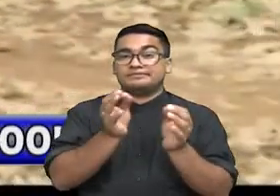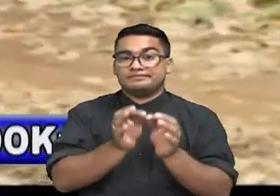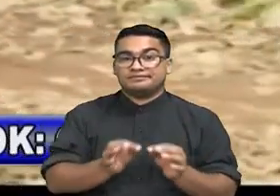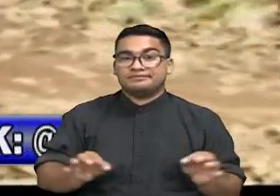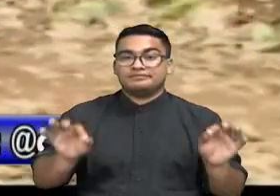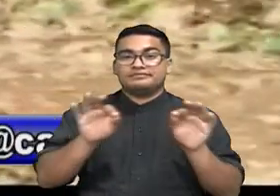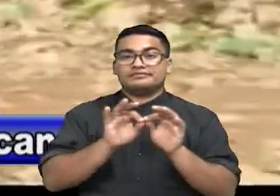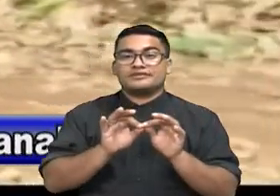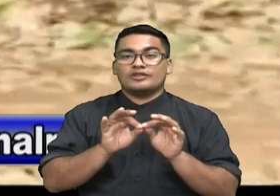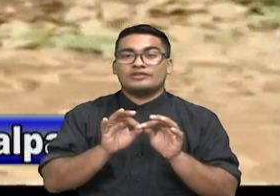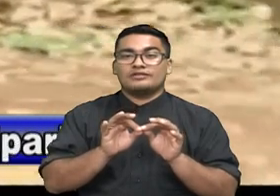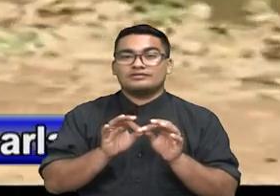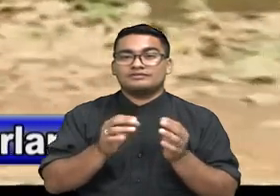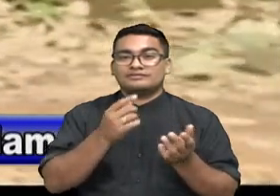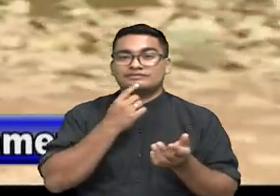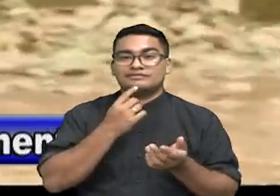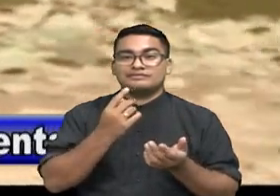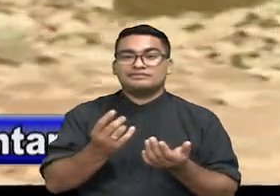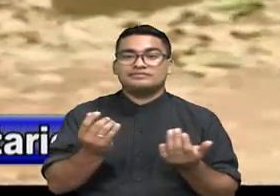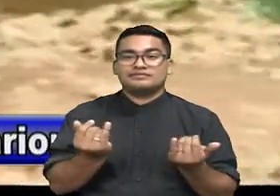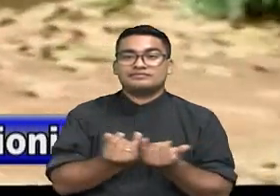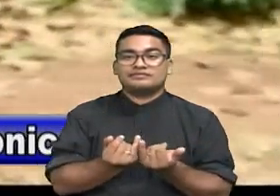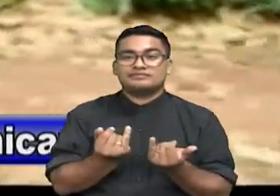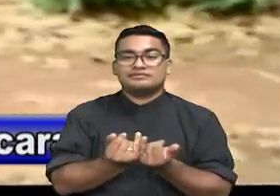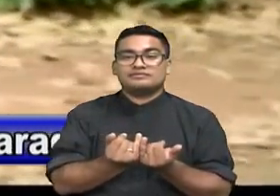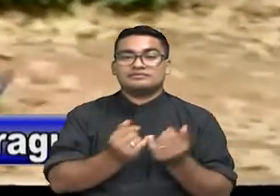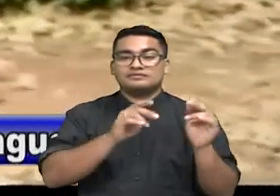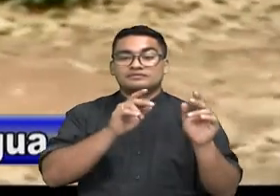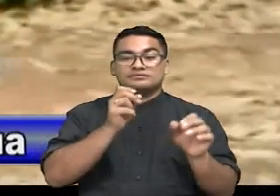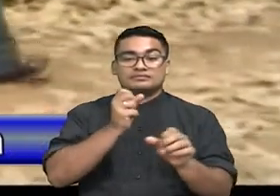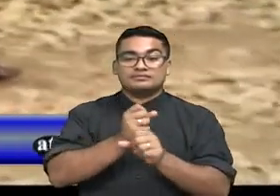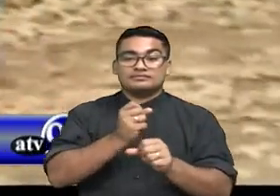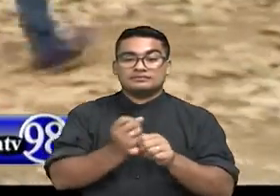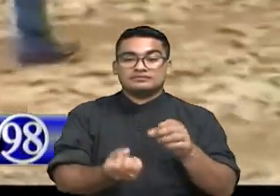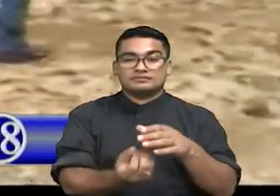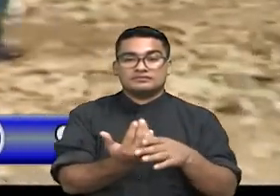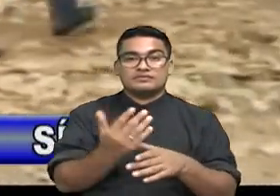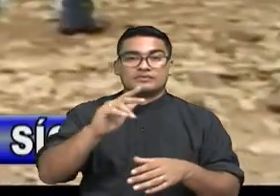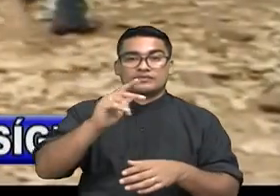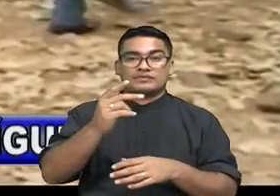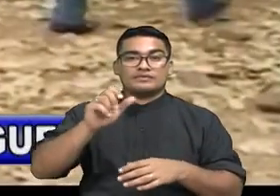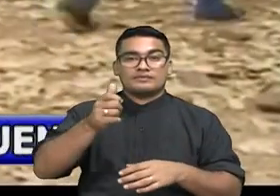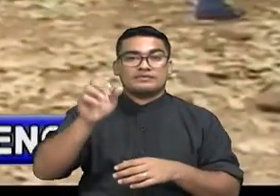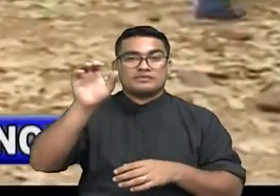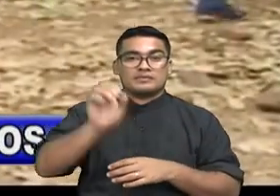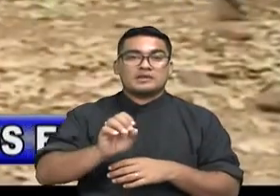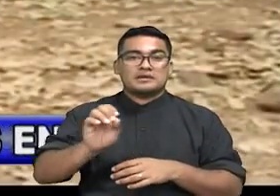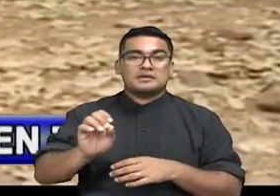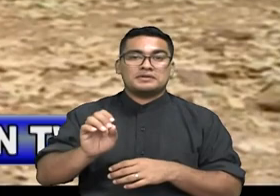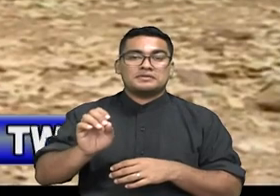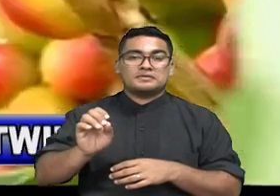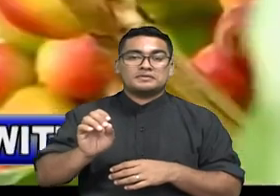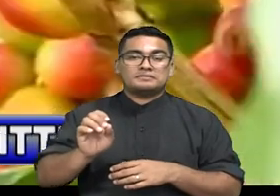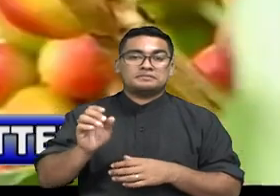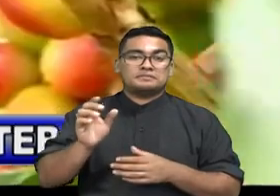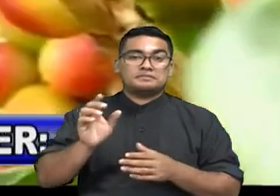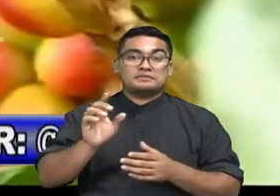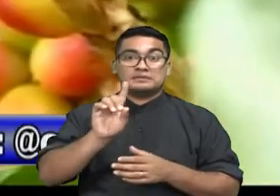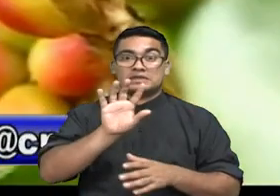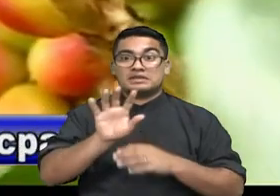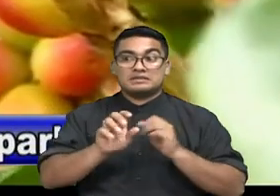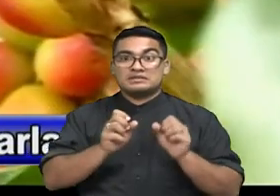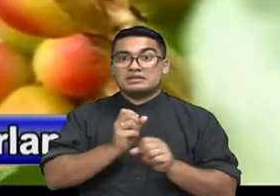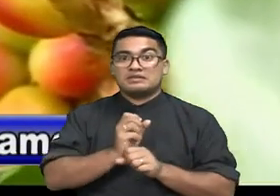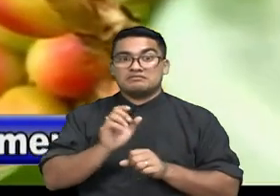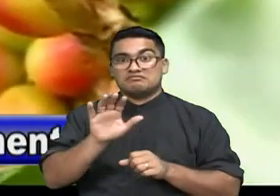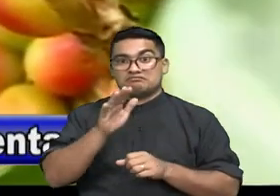sostenible, ya que nos dice que las plantaciones, el 86% está menos de 15 años.